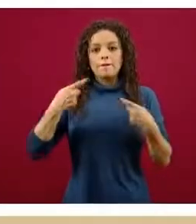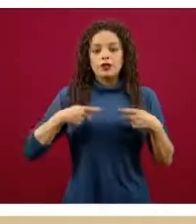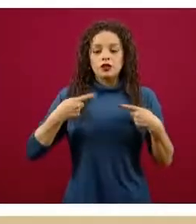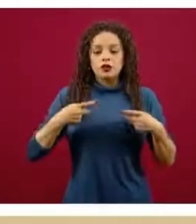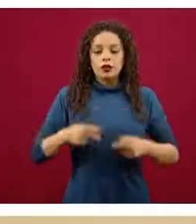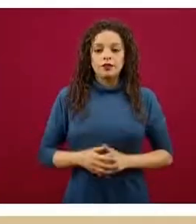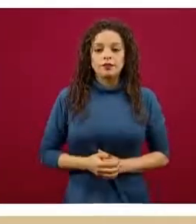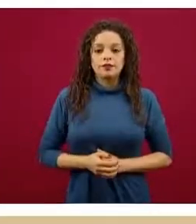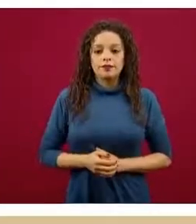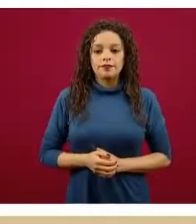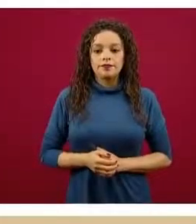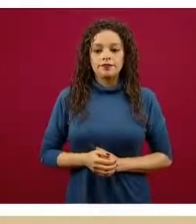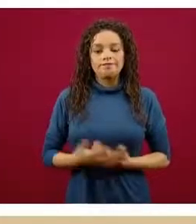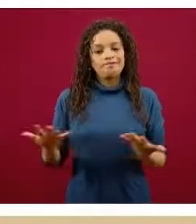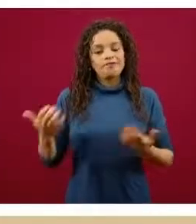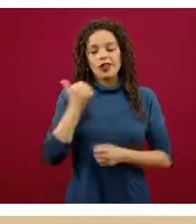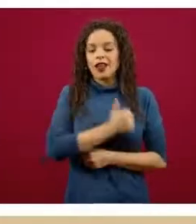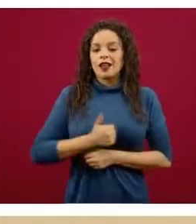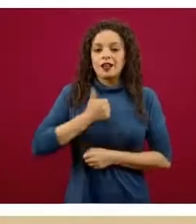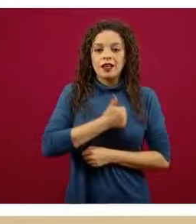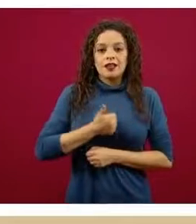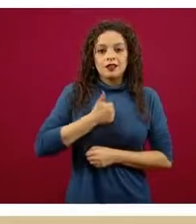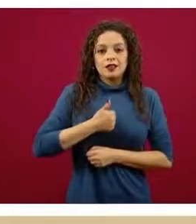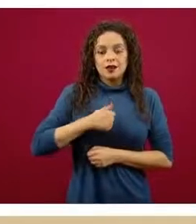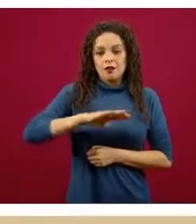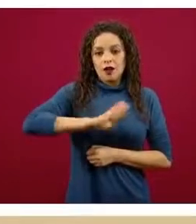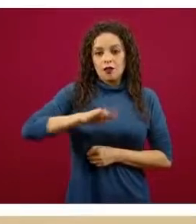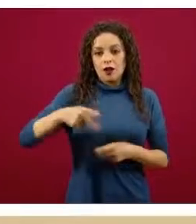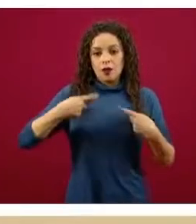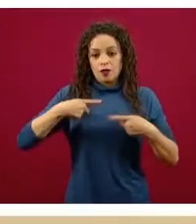personas. Lamentablemente han perdido la vida en este país